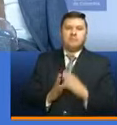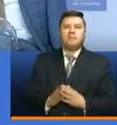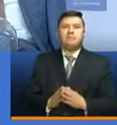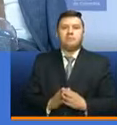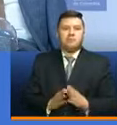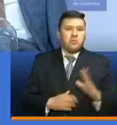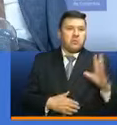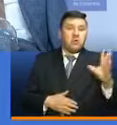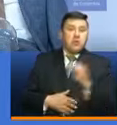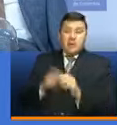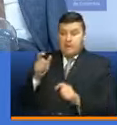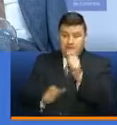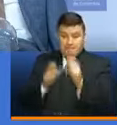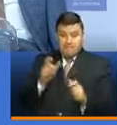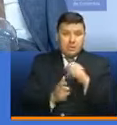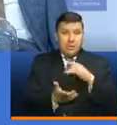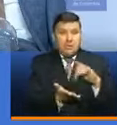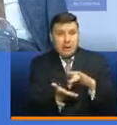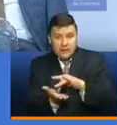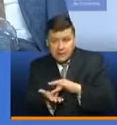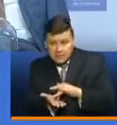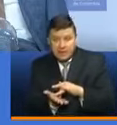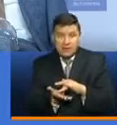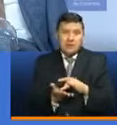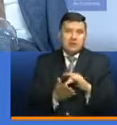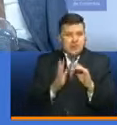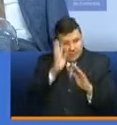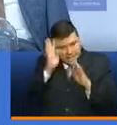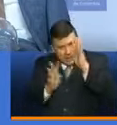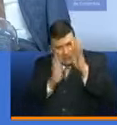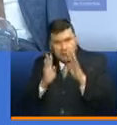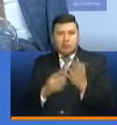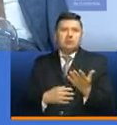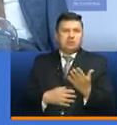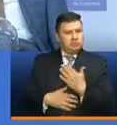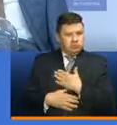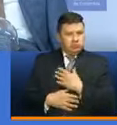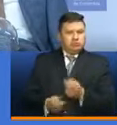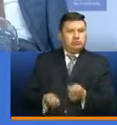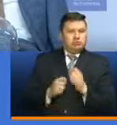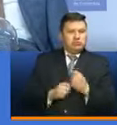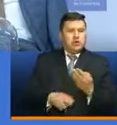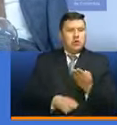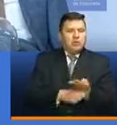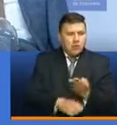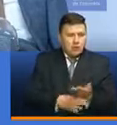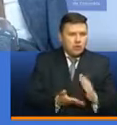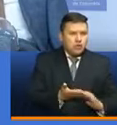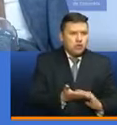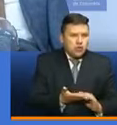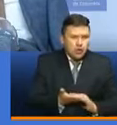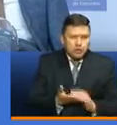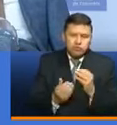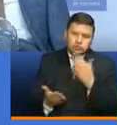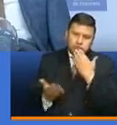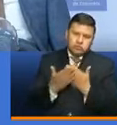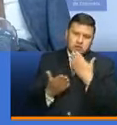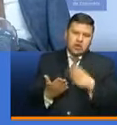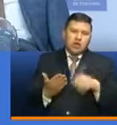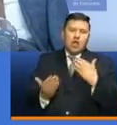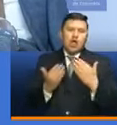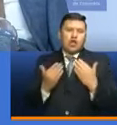A todas las personas que participaron, a los creativos, a quienes nos han propuesto sus soluciones, muchísimas gracias por la